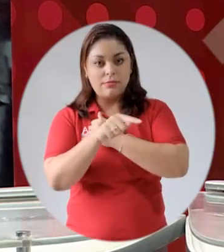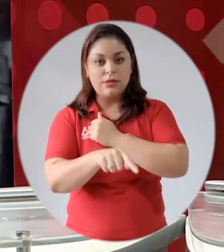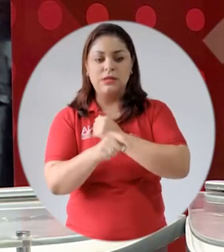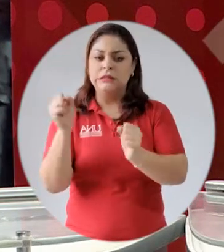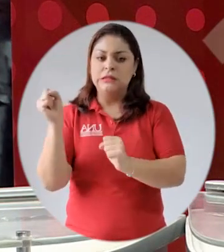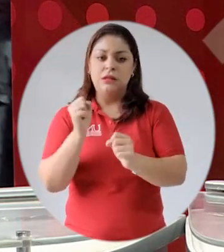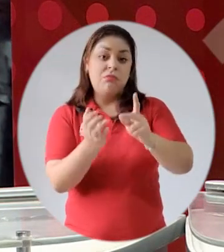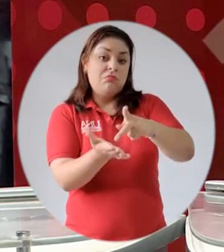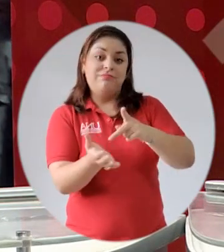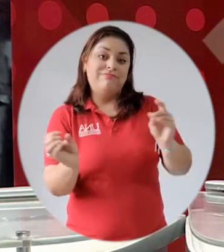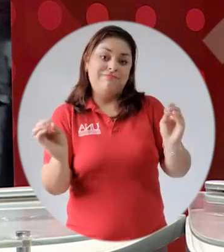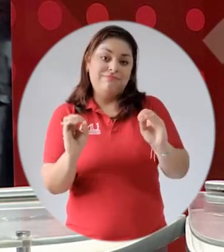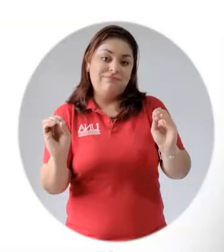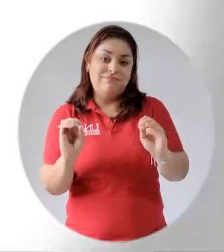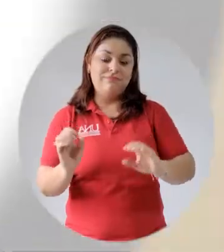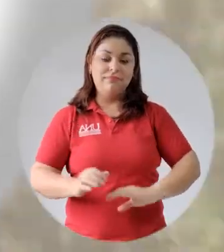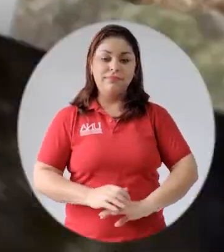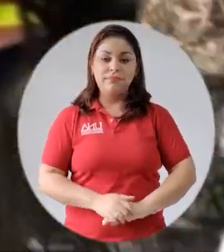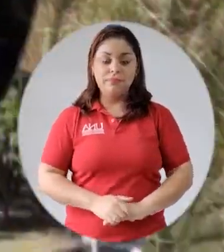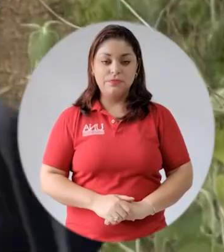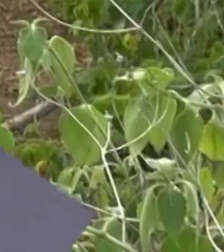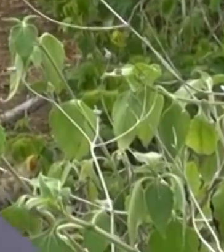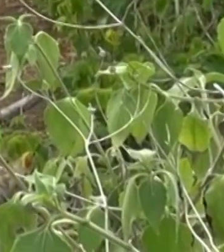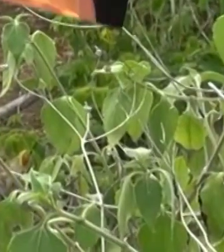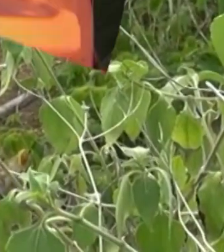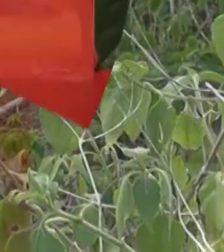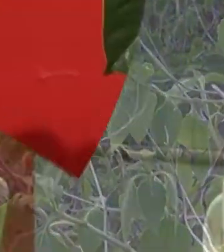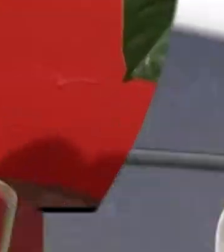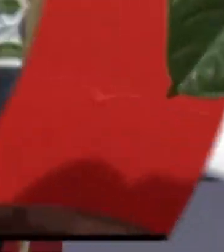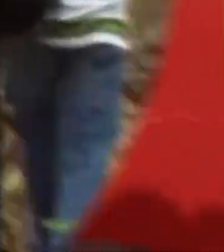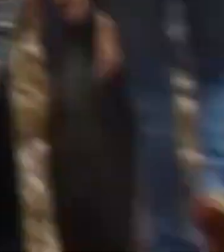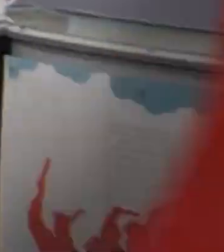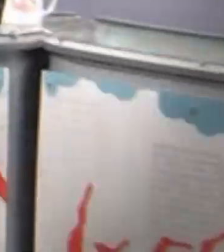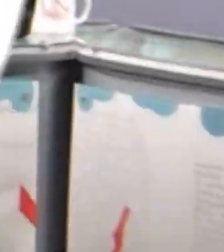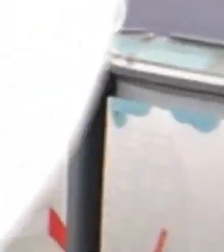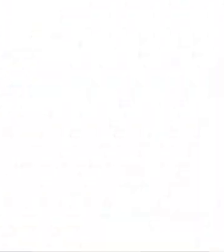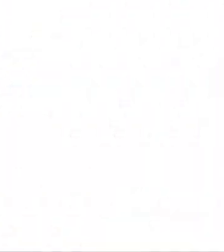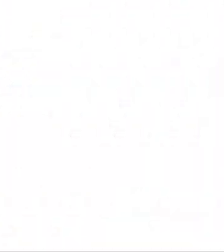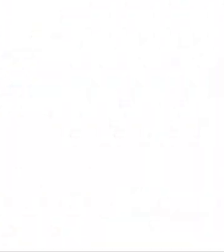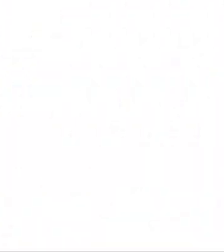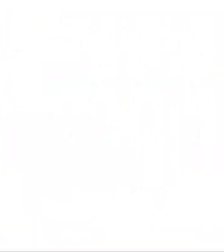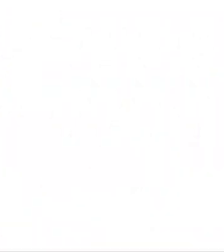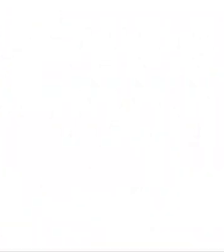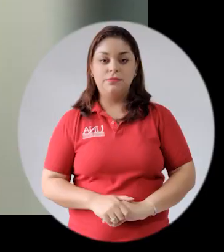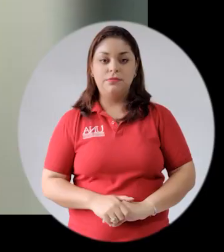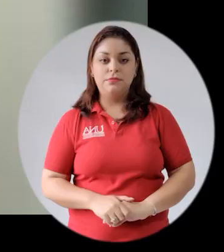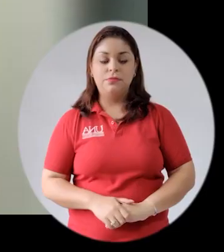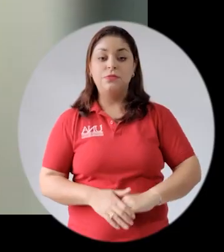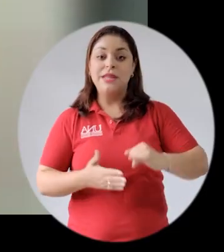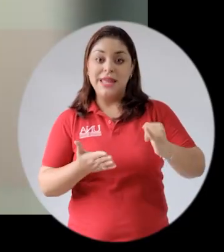que se presentan en otros grupos de población, como lo comentó a una mirada Ana Lucía Fernández, quien es investigadora